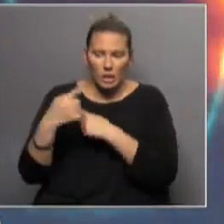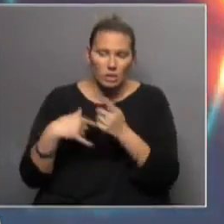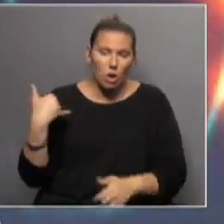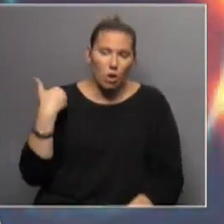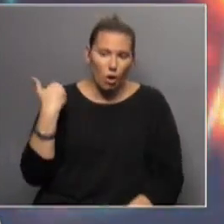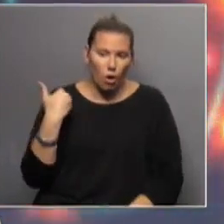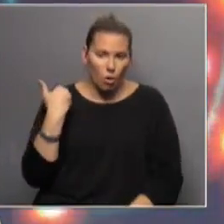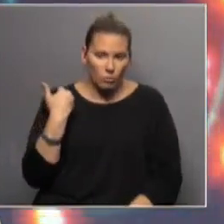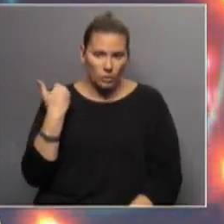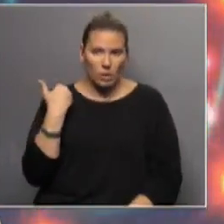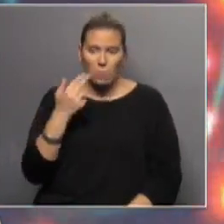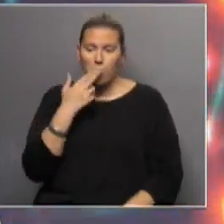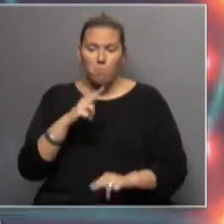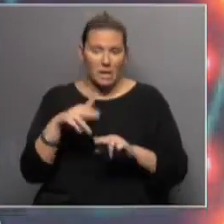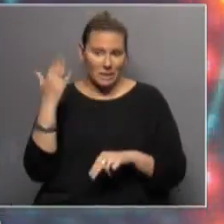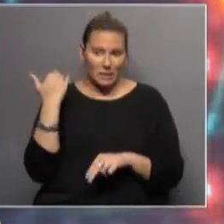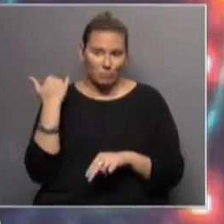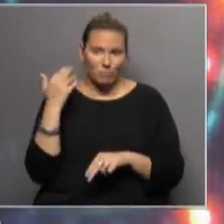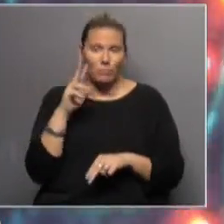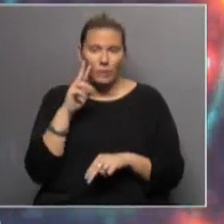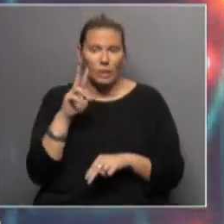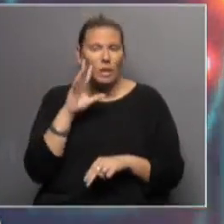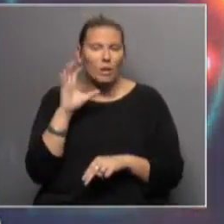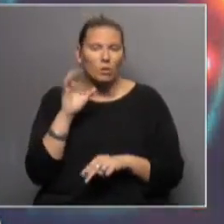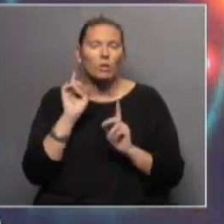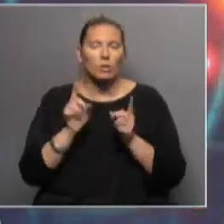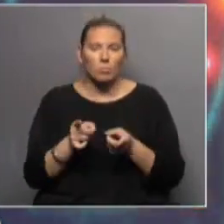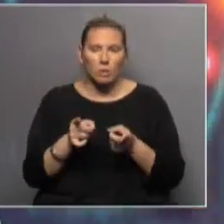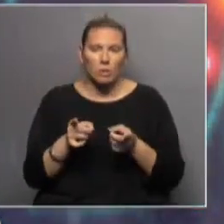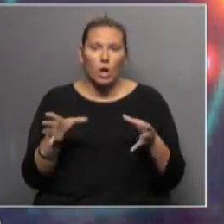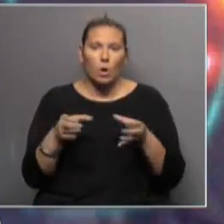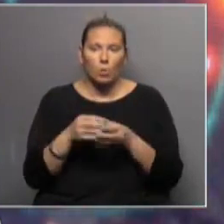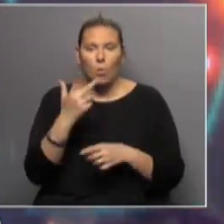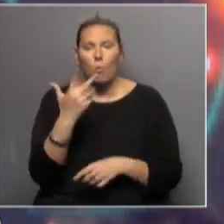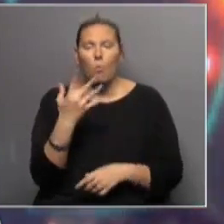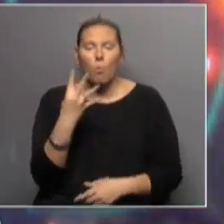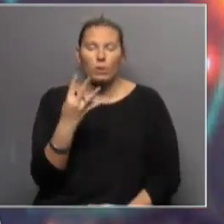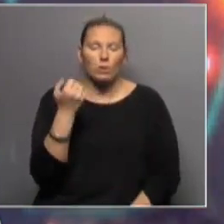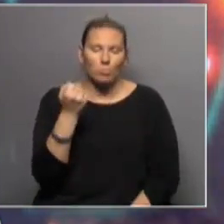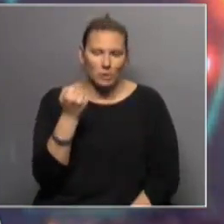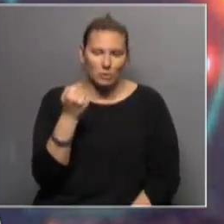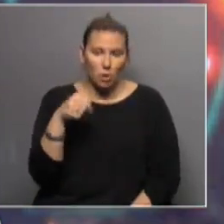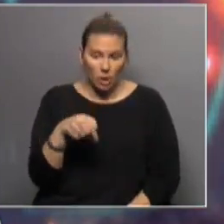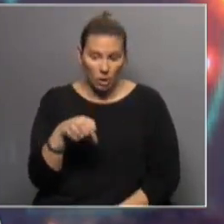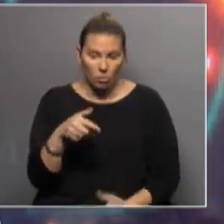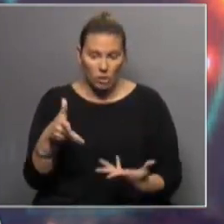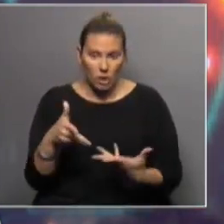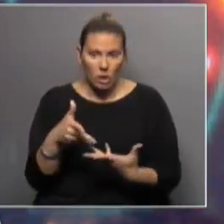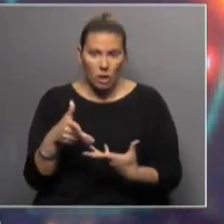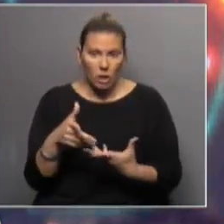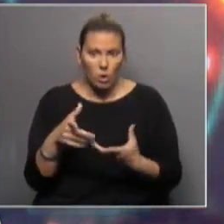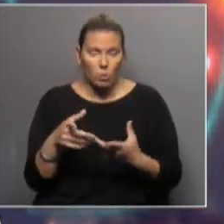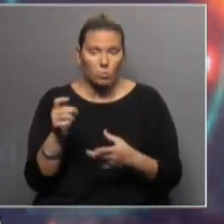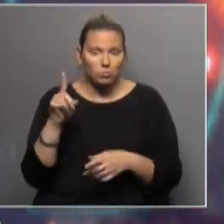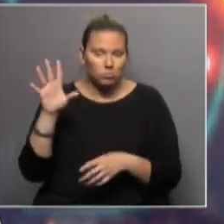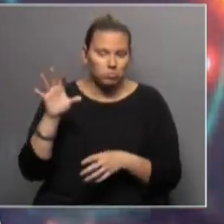jóvenes. Ya el martes lo vimos, recordándolo también, con la banda 4 pesos de propina. Esta vez sacamos una joyita